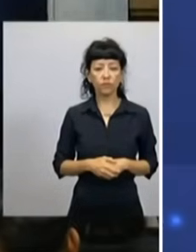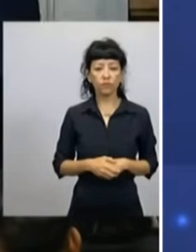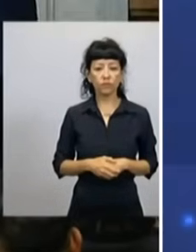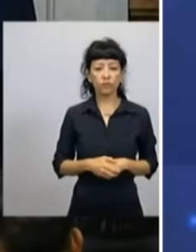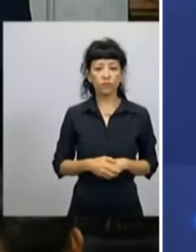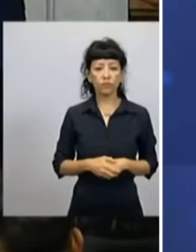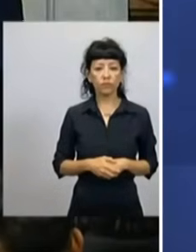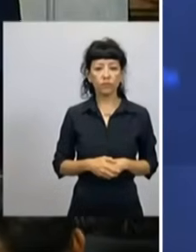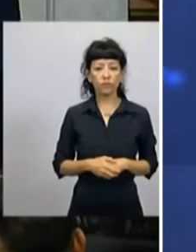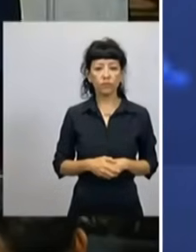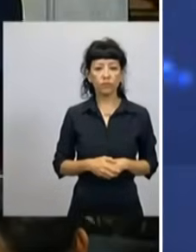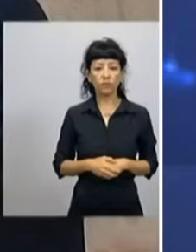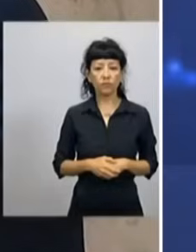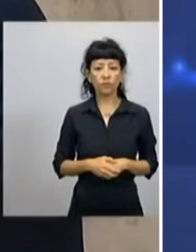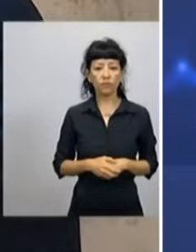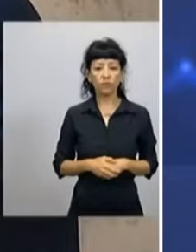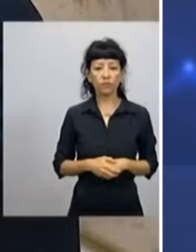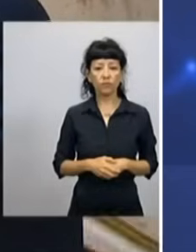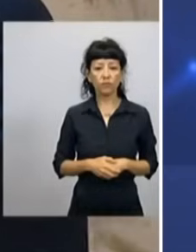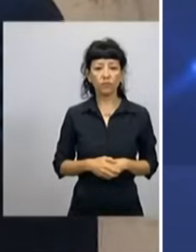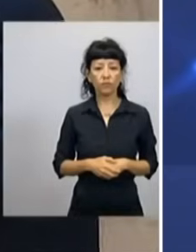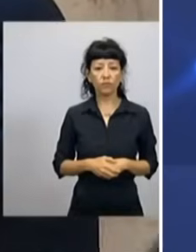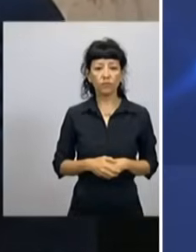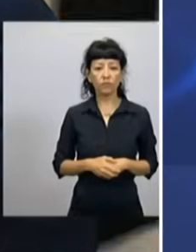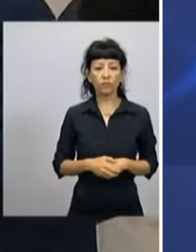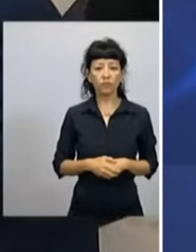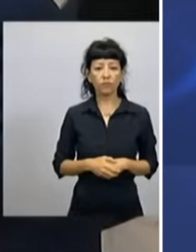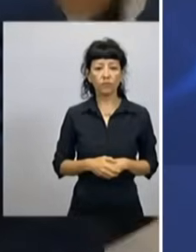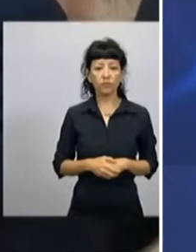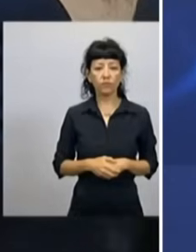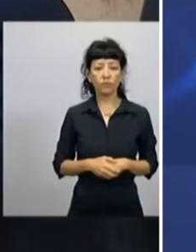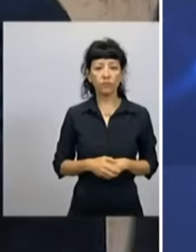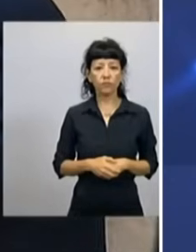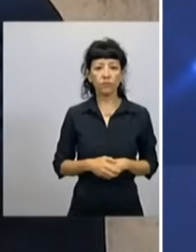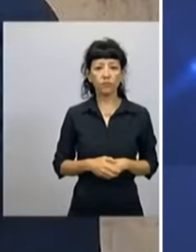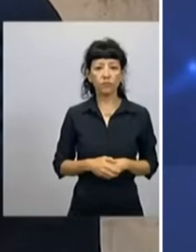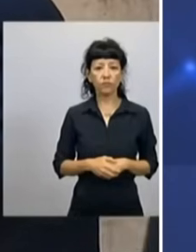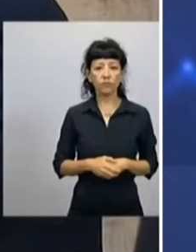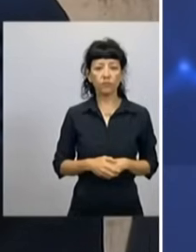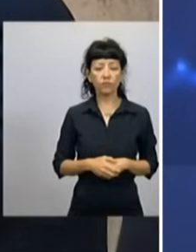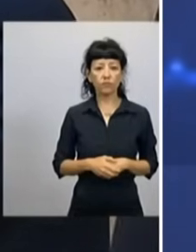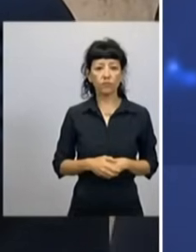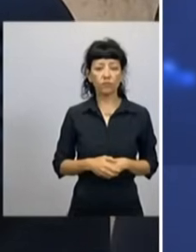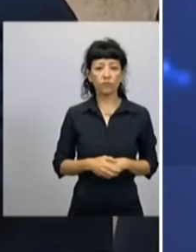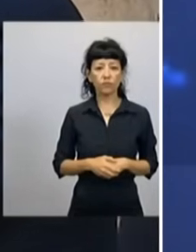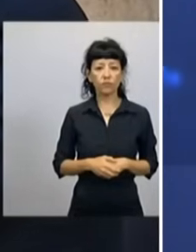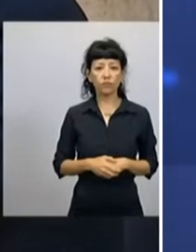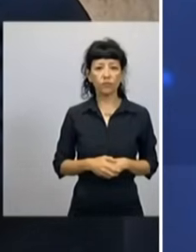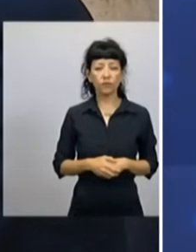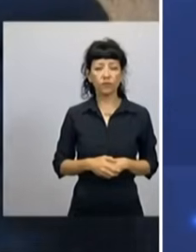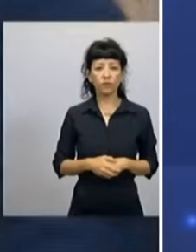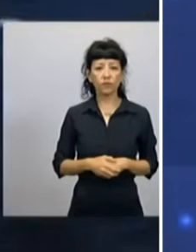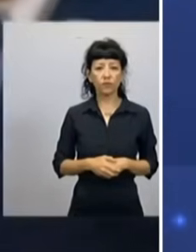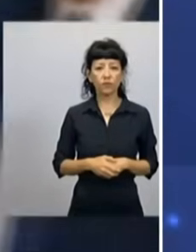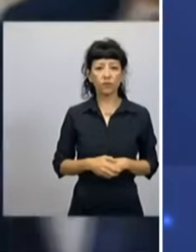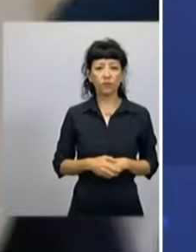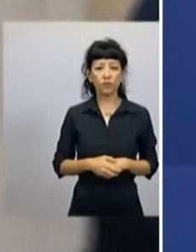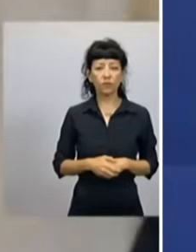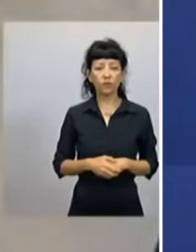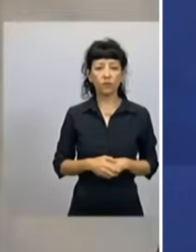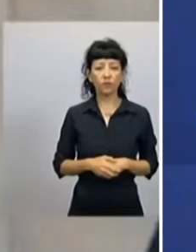Casi un 70% de la suba de combustibles en dos semanas. Hay precios en los supermercados que llegaron con